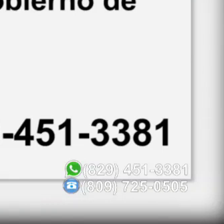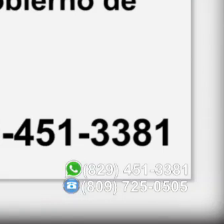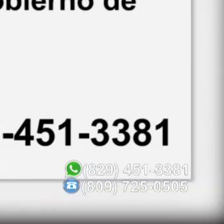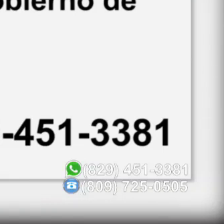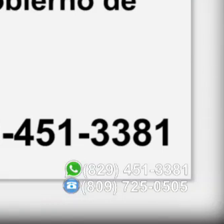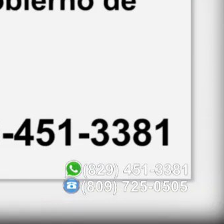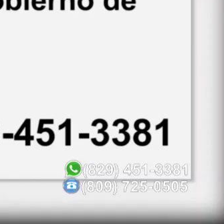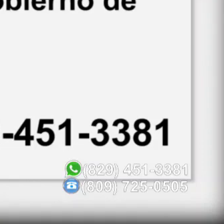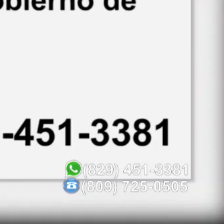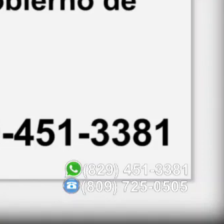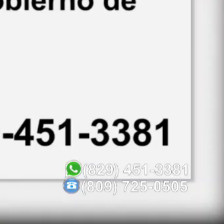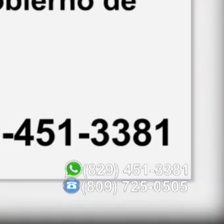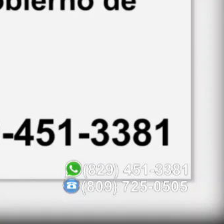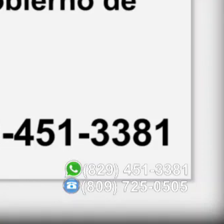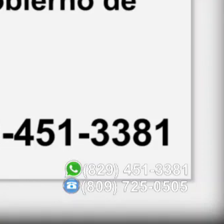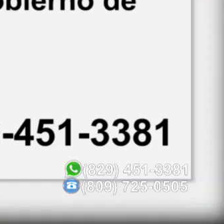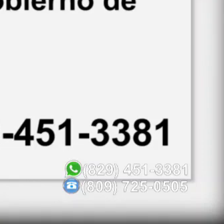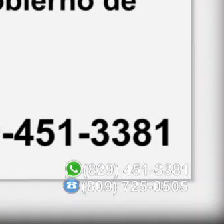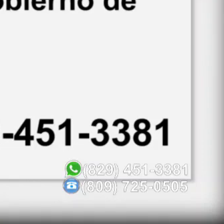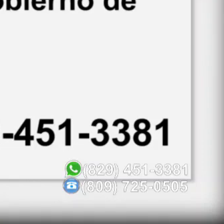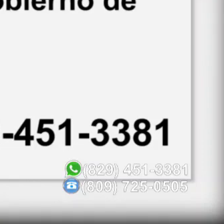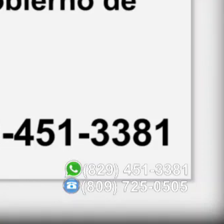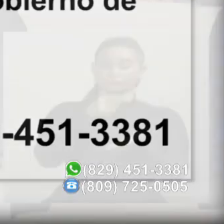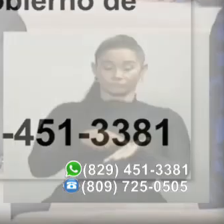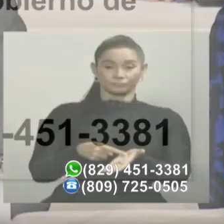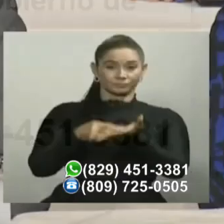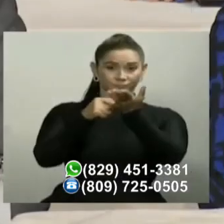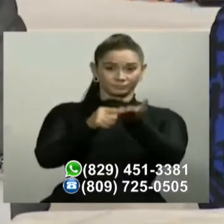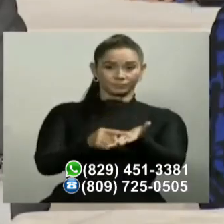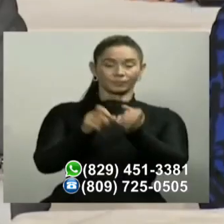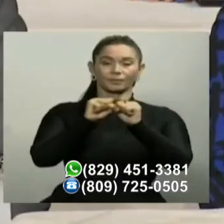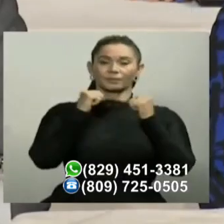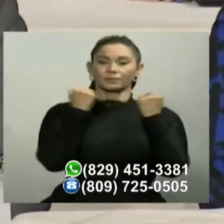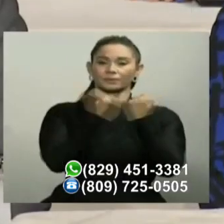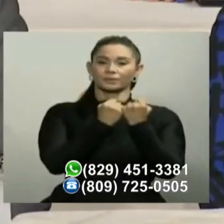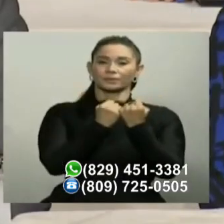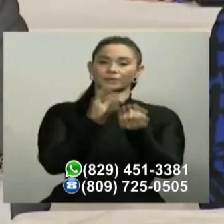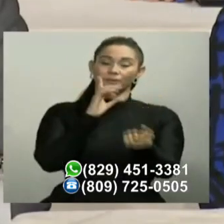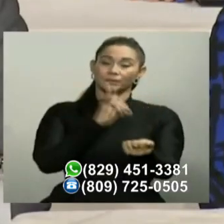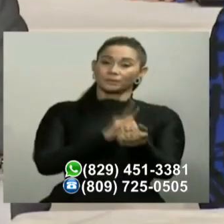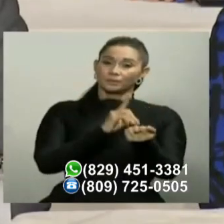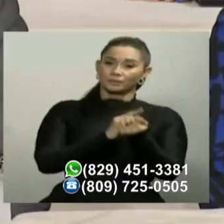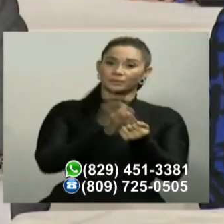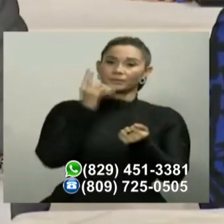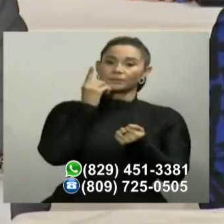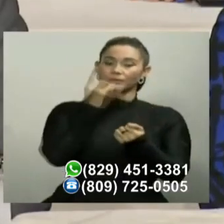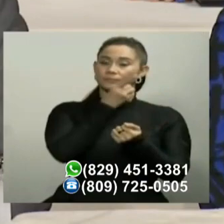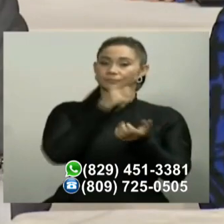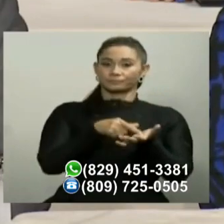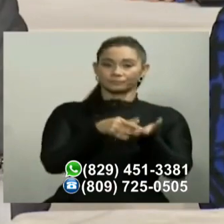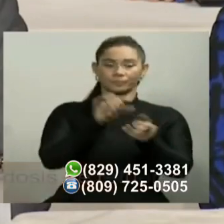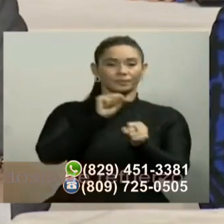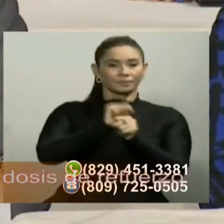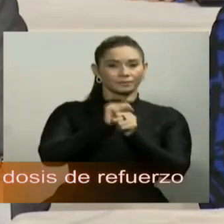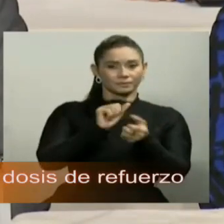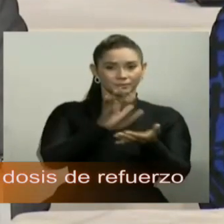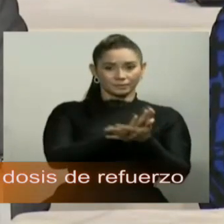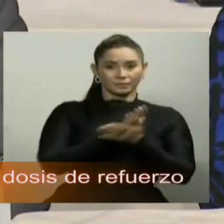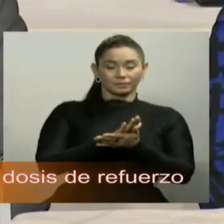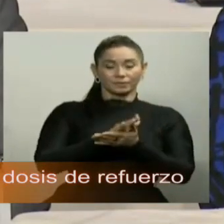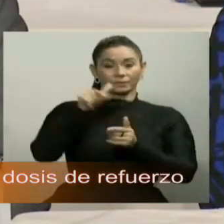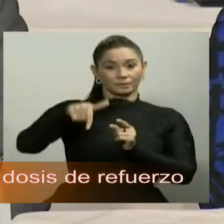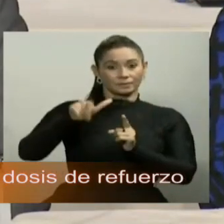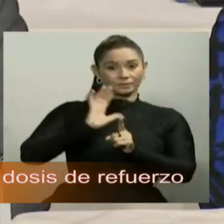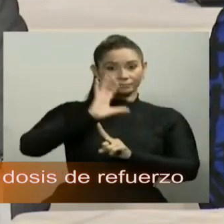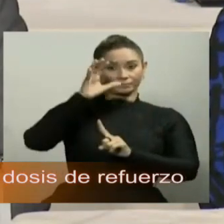gobierno determina que la tercera dosis de refuerzo debe administrarse de inmediato. El gobierno iniciará la